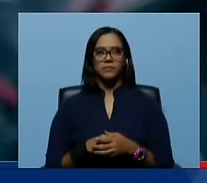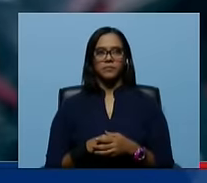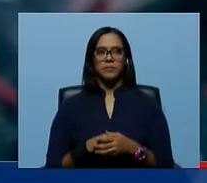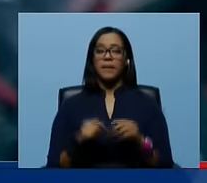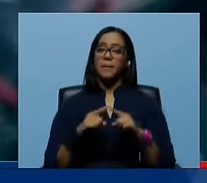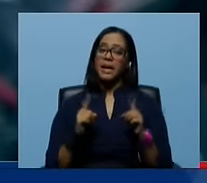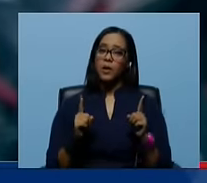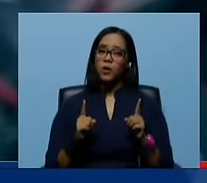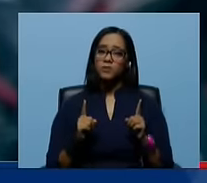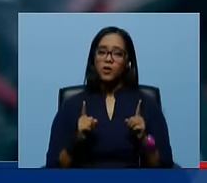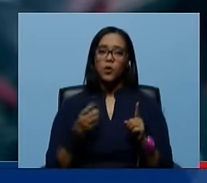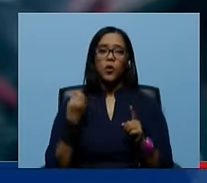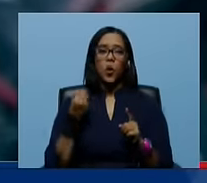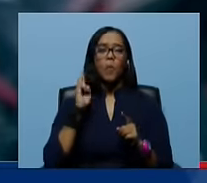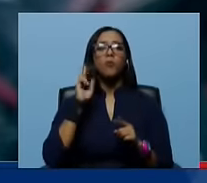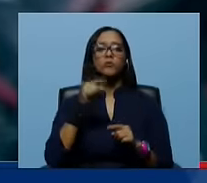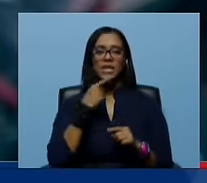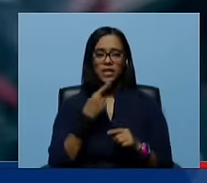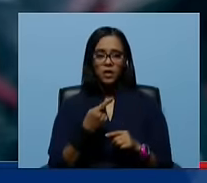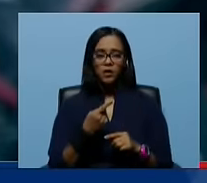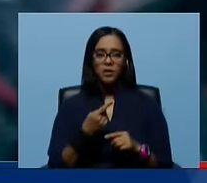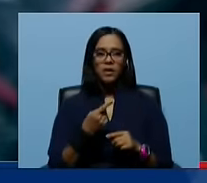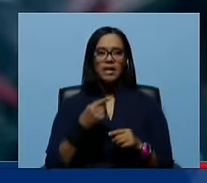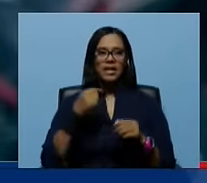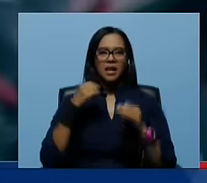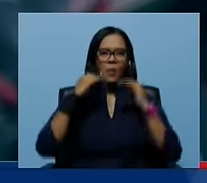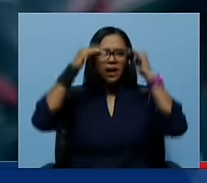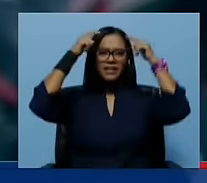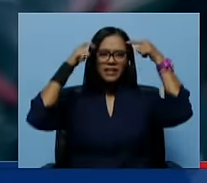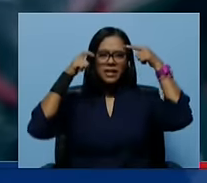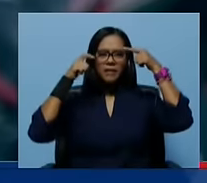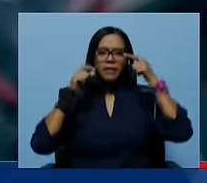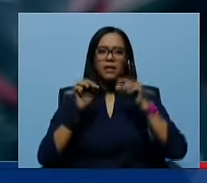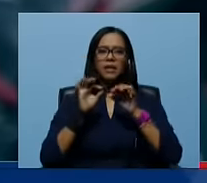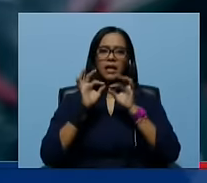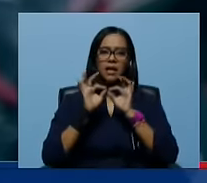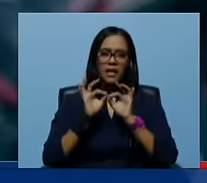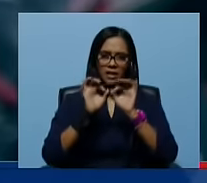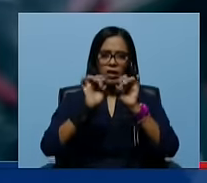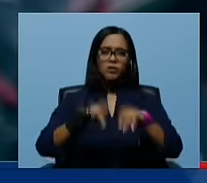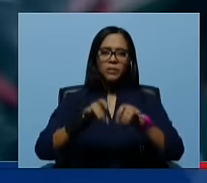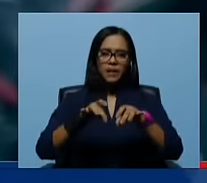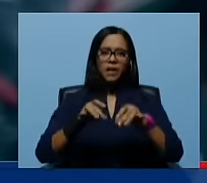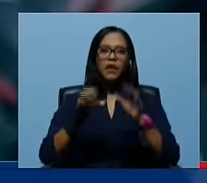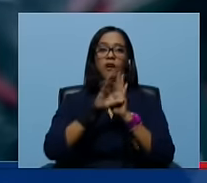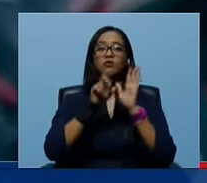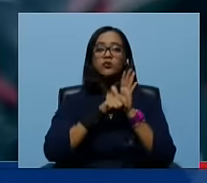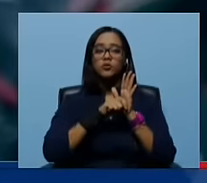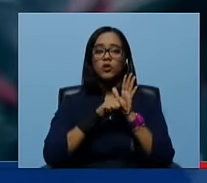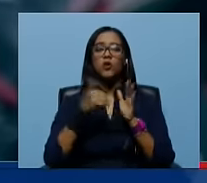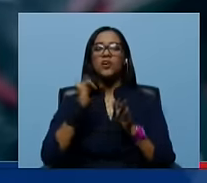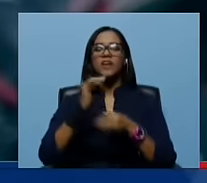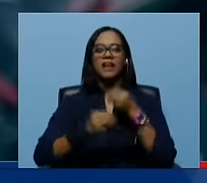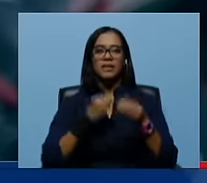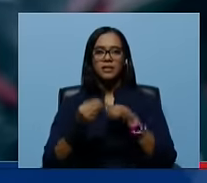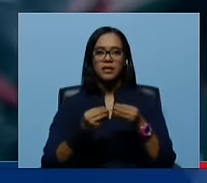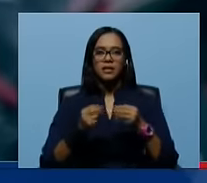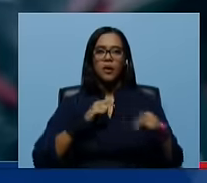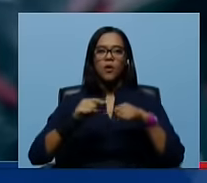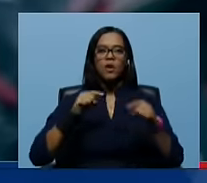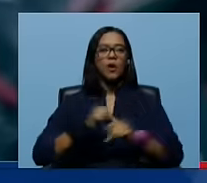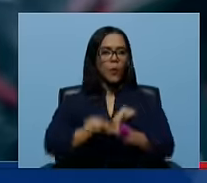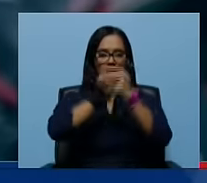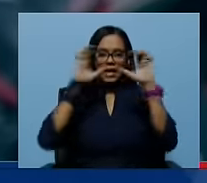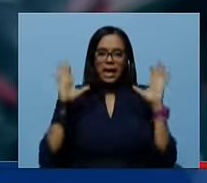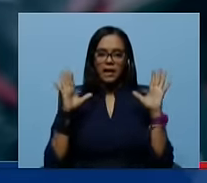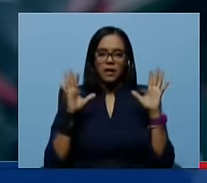Pero, como usted dijo, el comandante Chávez dejó sembrada en esta Constitución lo que había que hacer. Dejó órdenes muy claras